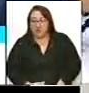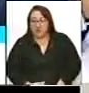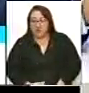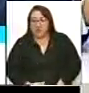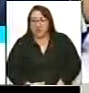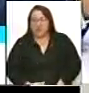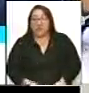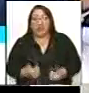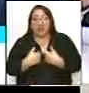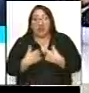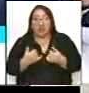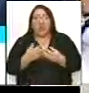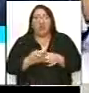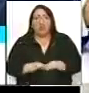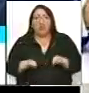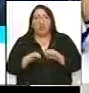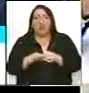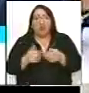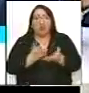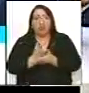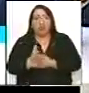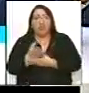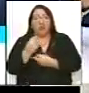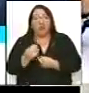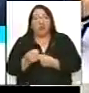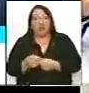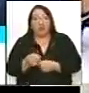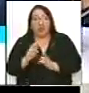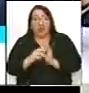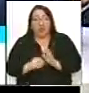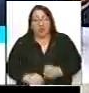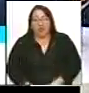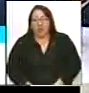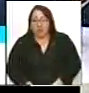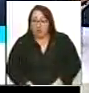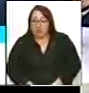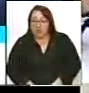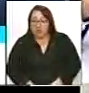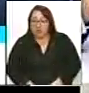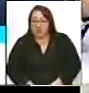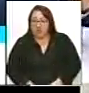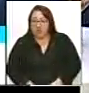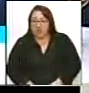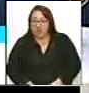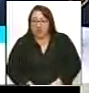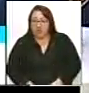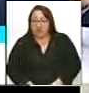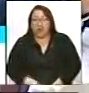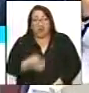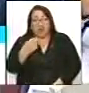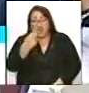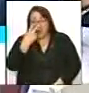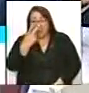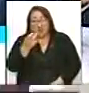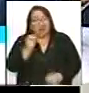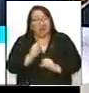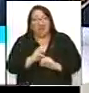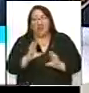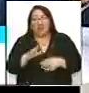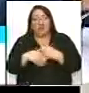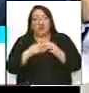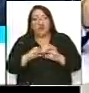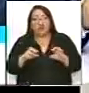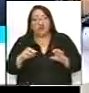hoy, y es bastante productiva, porque en las regiones pues es la realidad que tenemos frente a nuestros ojos. La